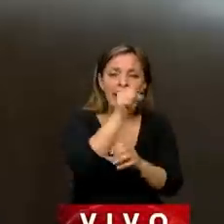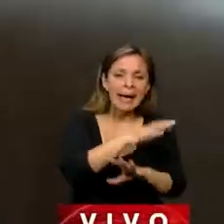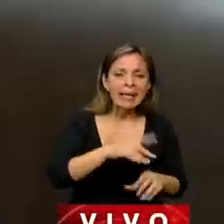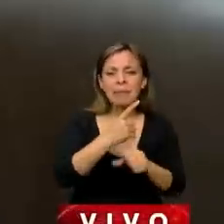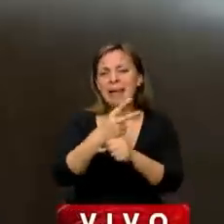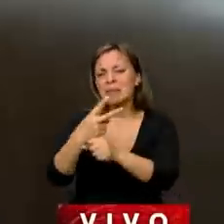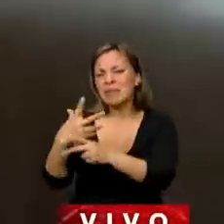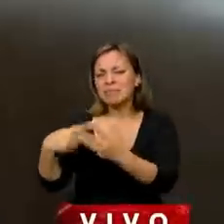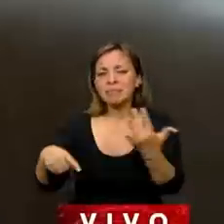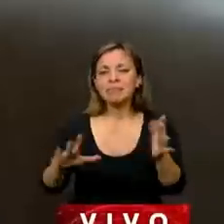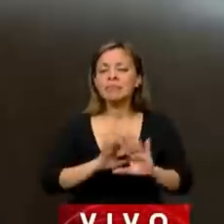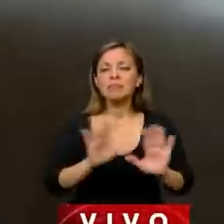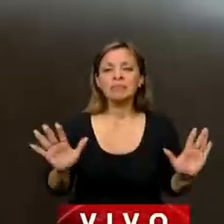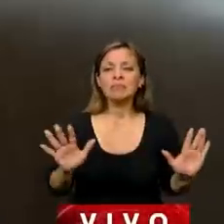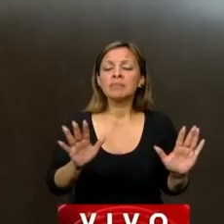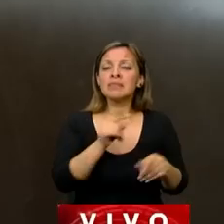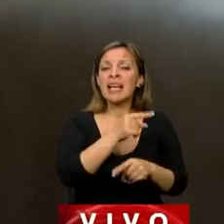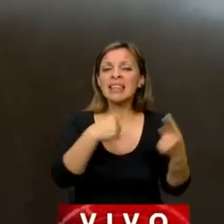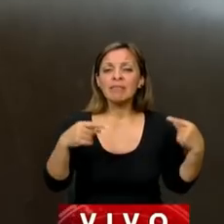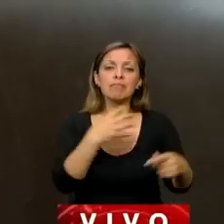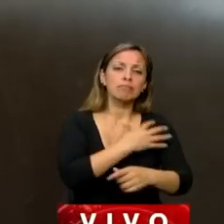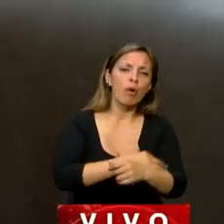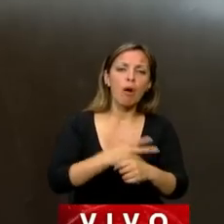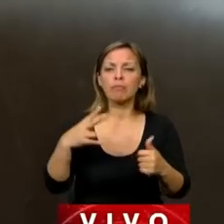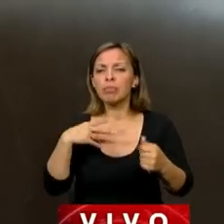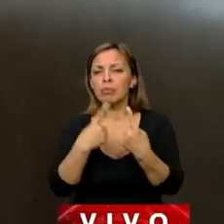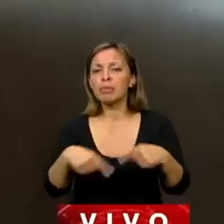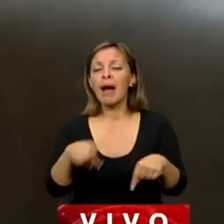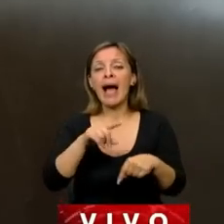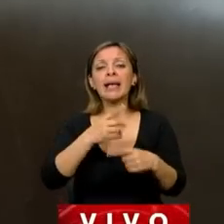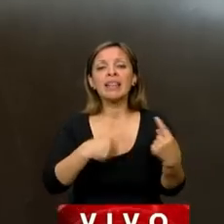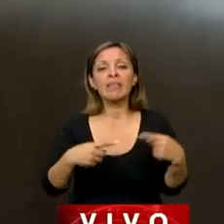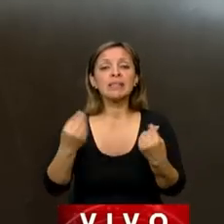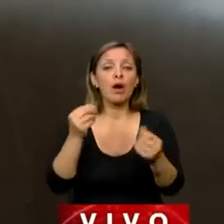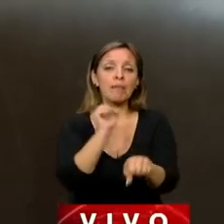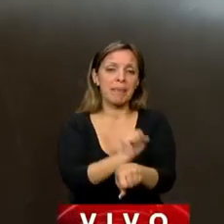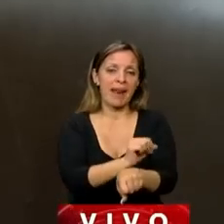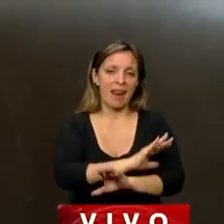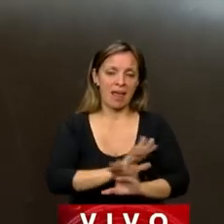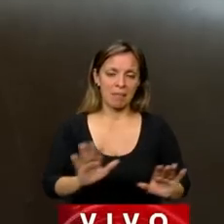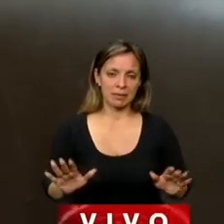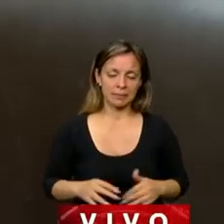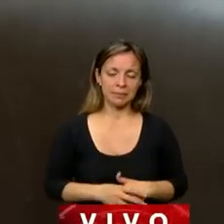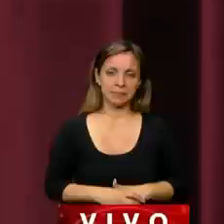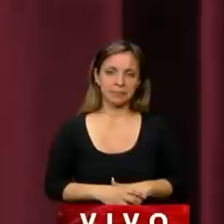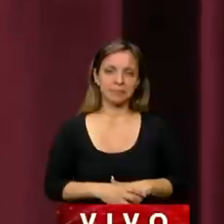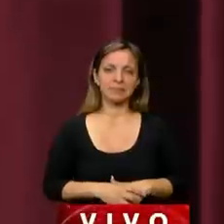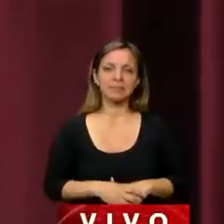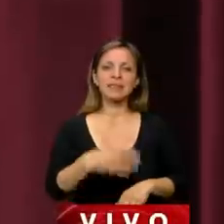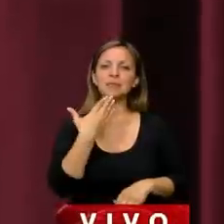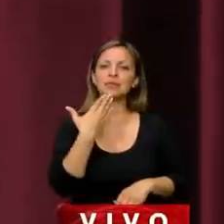social y hay una realidad. Lo que distingue clase social es el sistema penal cuando se pone punitivista. Muchas gracias.